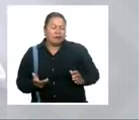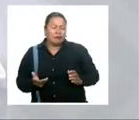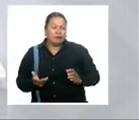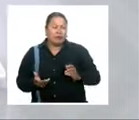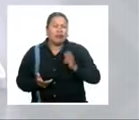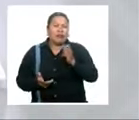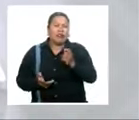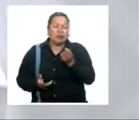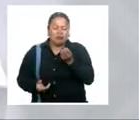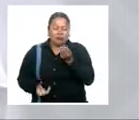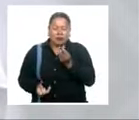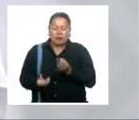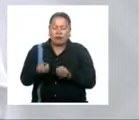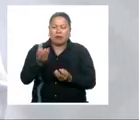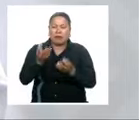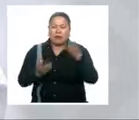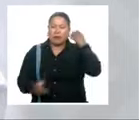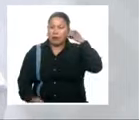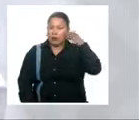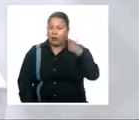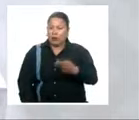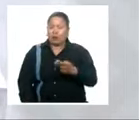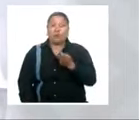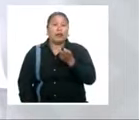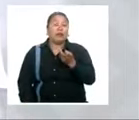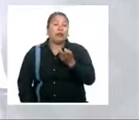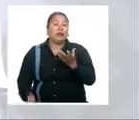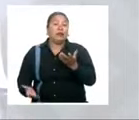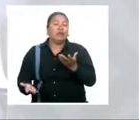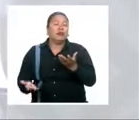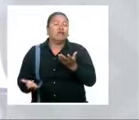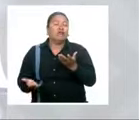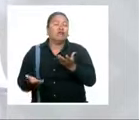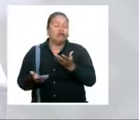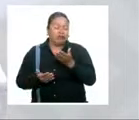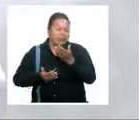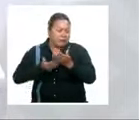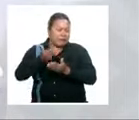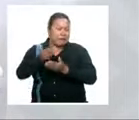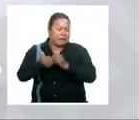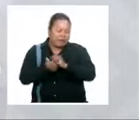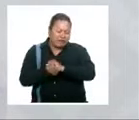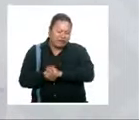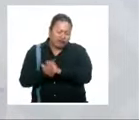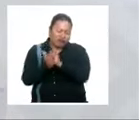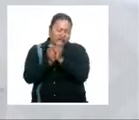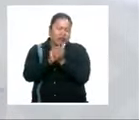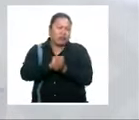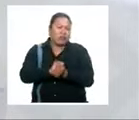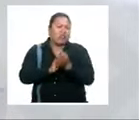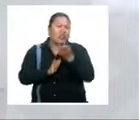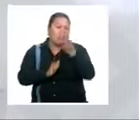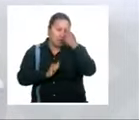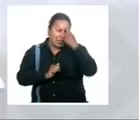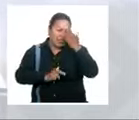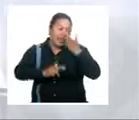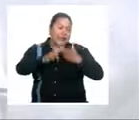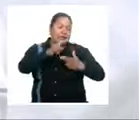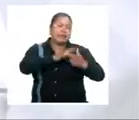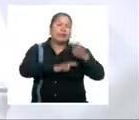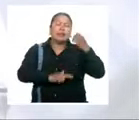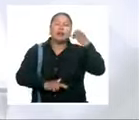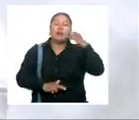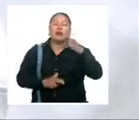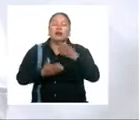Oaxaqueña. Como todos saben, es un proceso de transformación que busca devolverle a Oaxaca